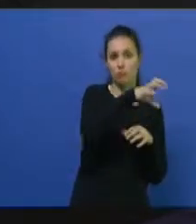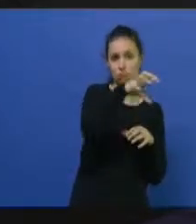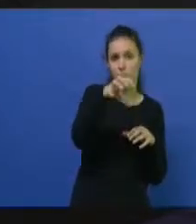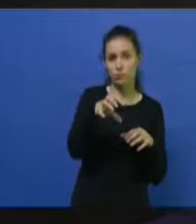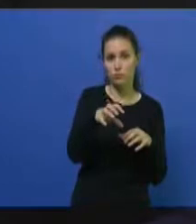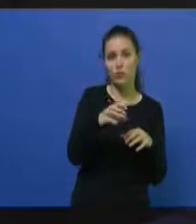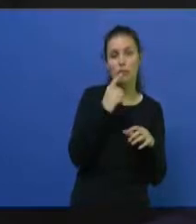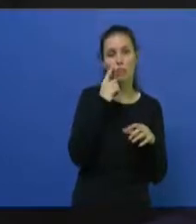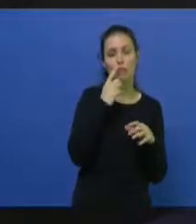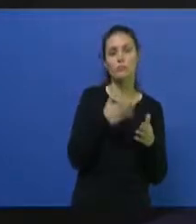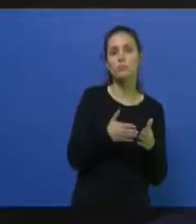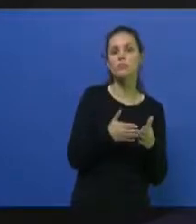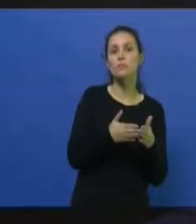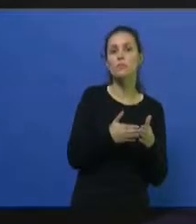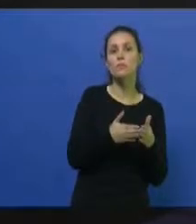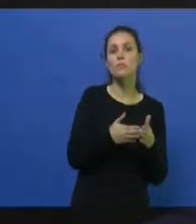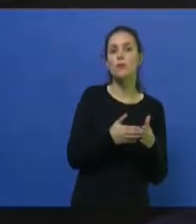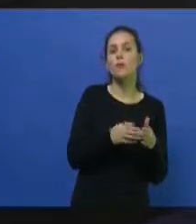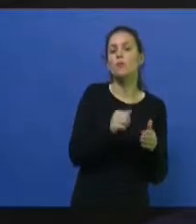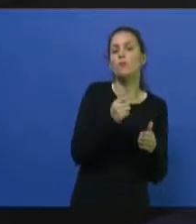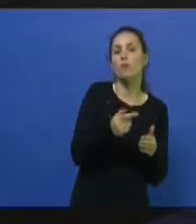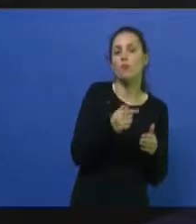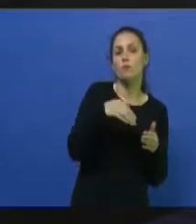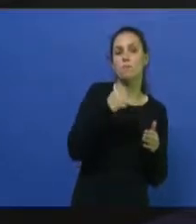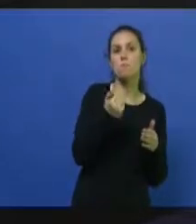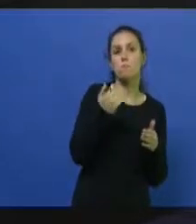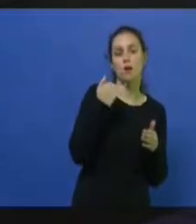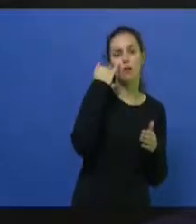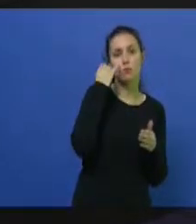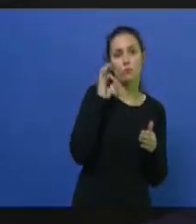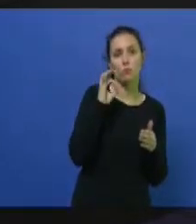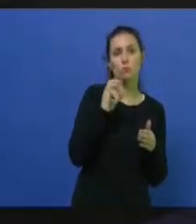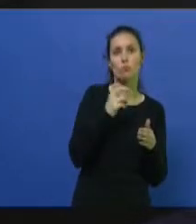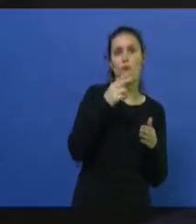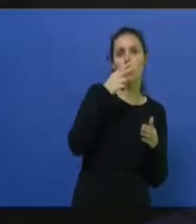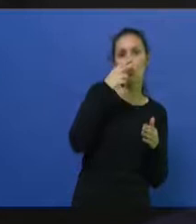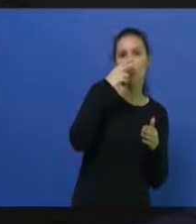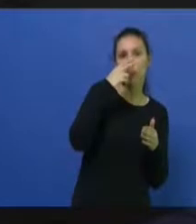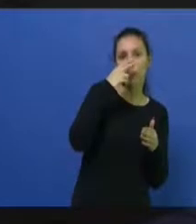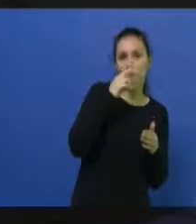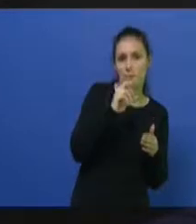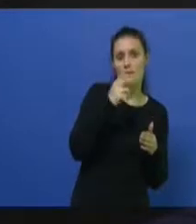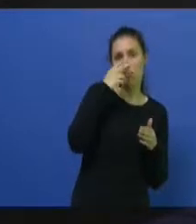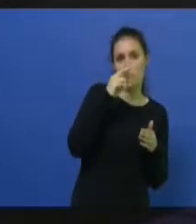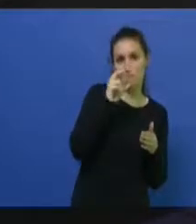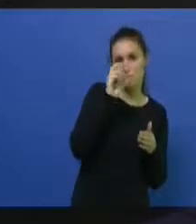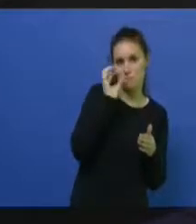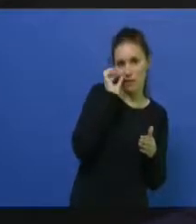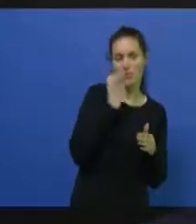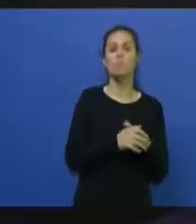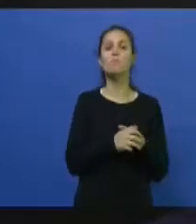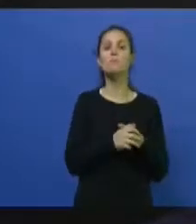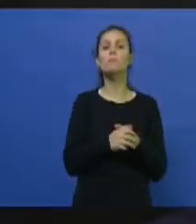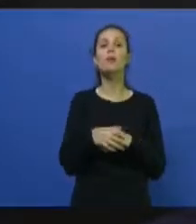ahora van a estar hasta mayo del 2020. Bien, nos subimos a la moto. Bueno, se resolvió el tema de la